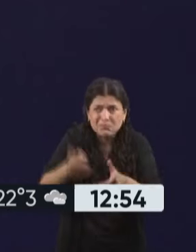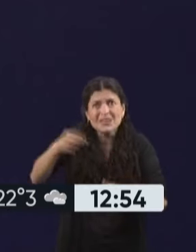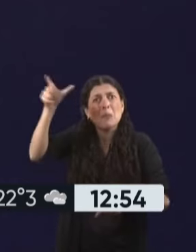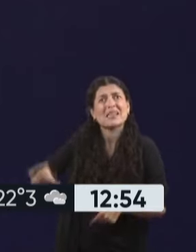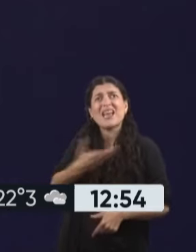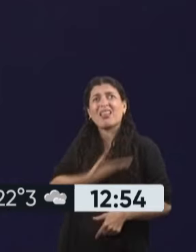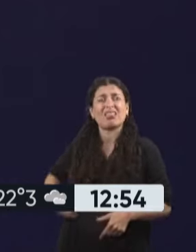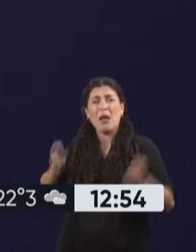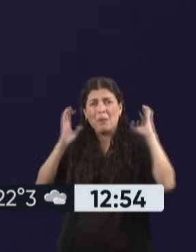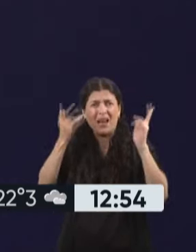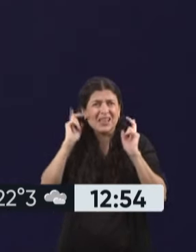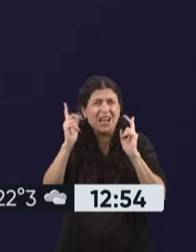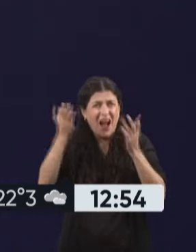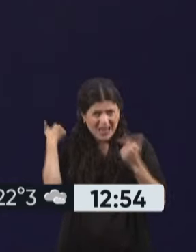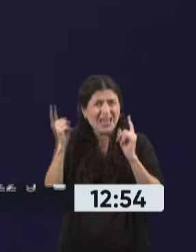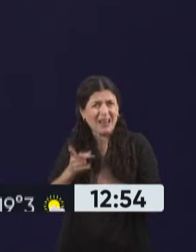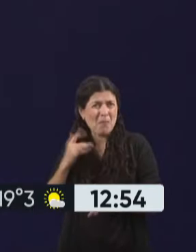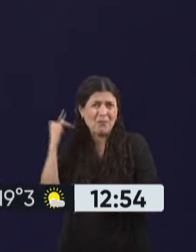en primera persona el día de ayer.